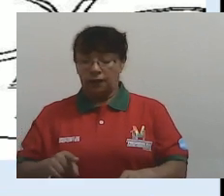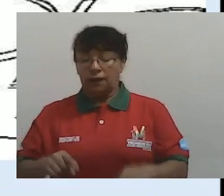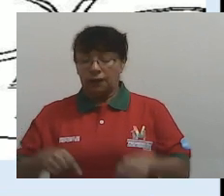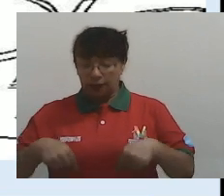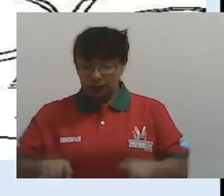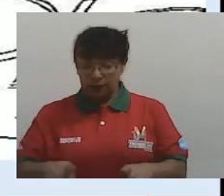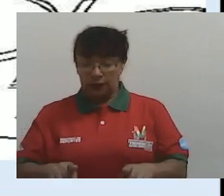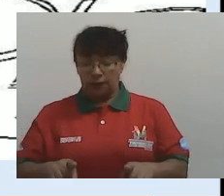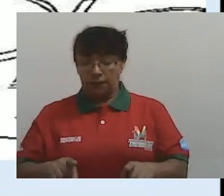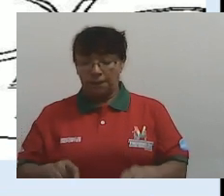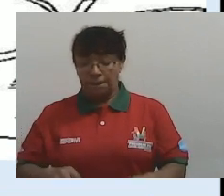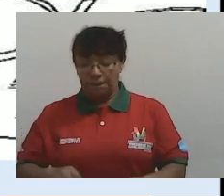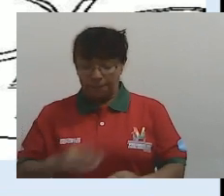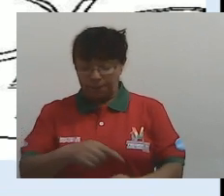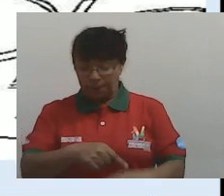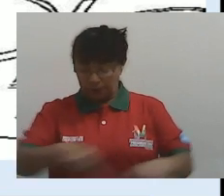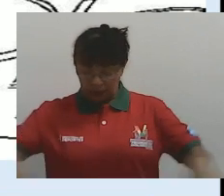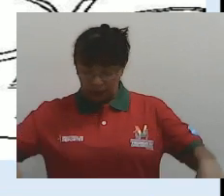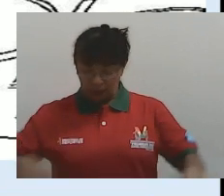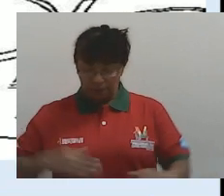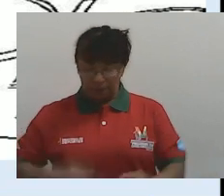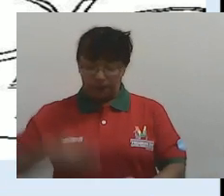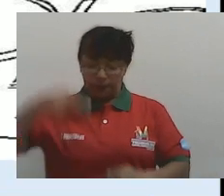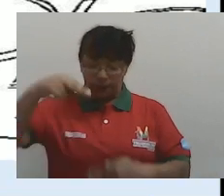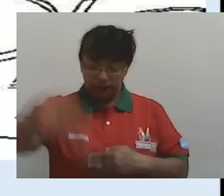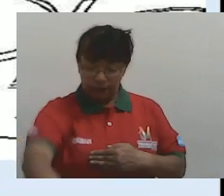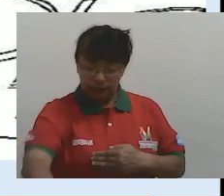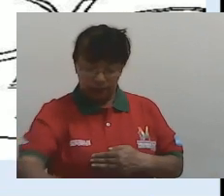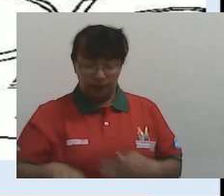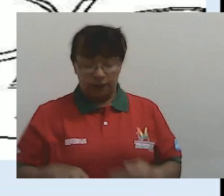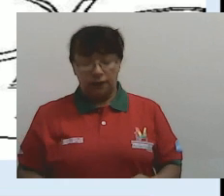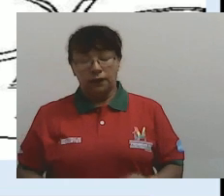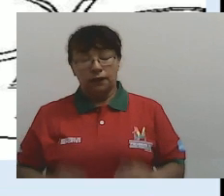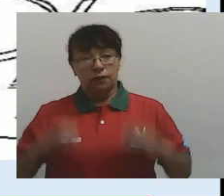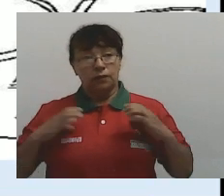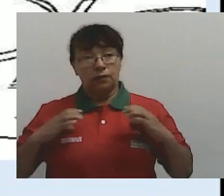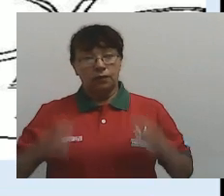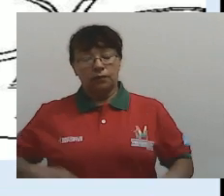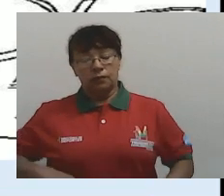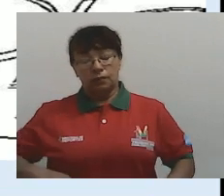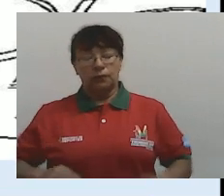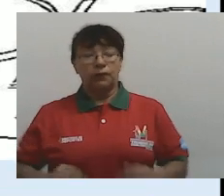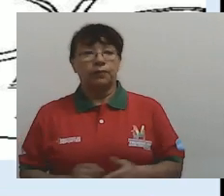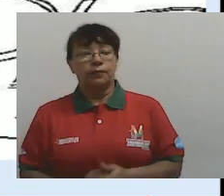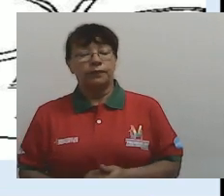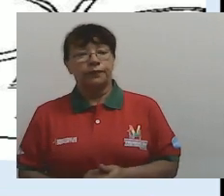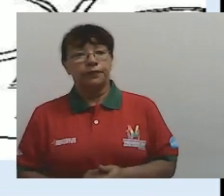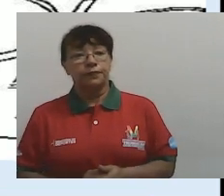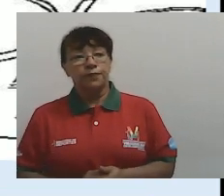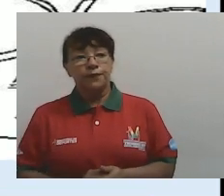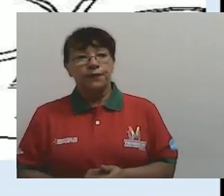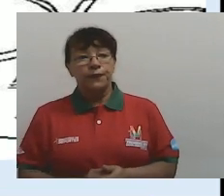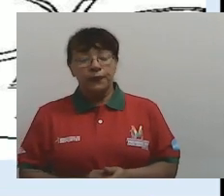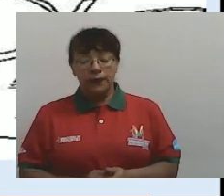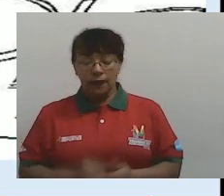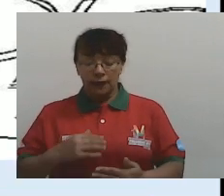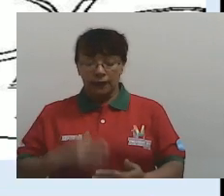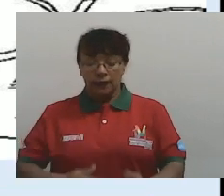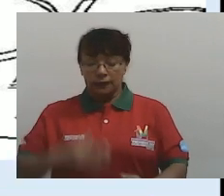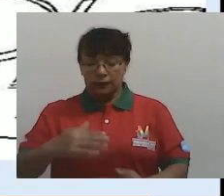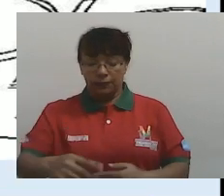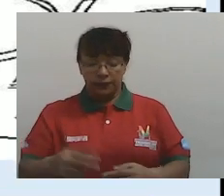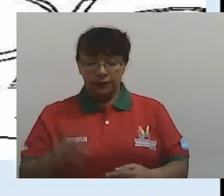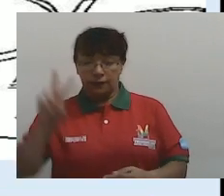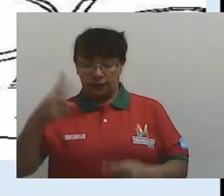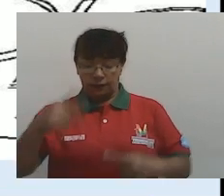de la liga, quiere decir que tendría 0 puntos, si no ha pasado ni la primera liga. ¿Está? Si pasa a la segunda liga,